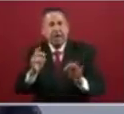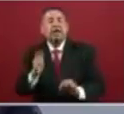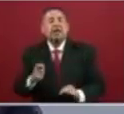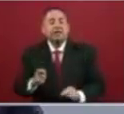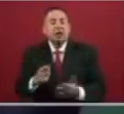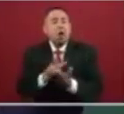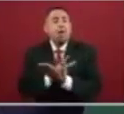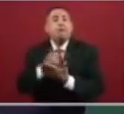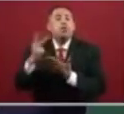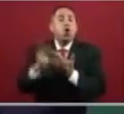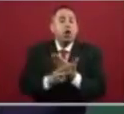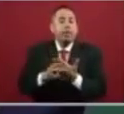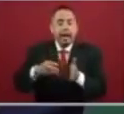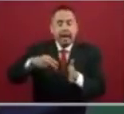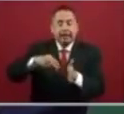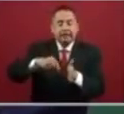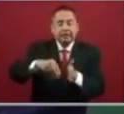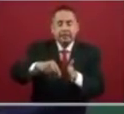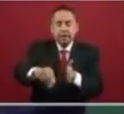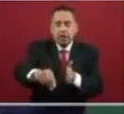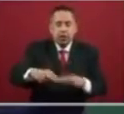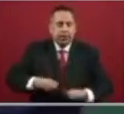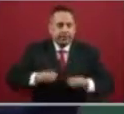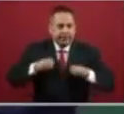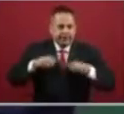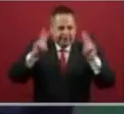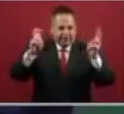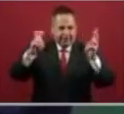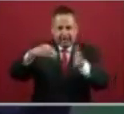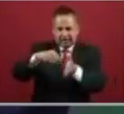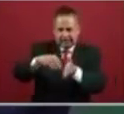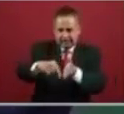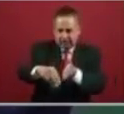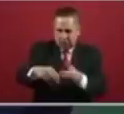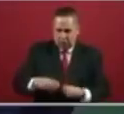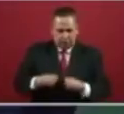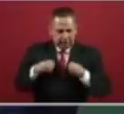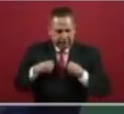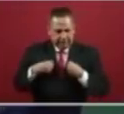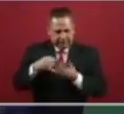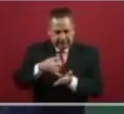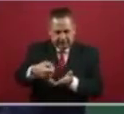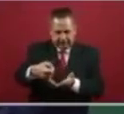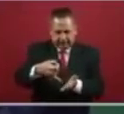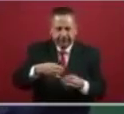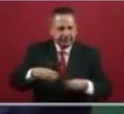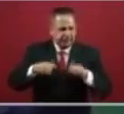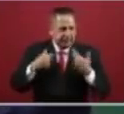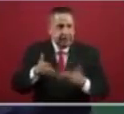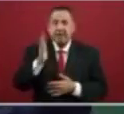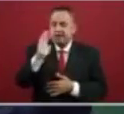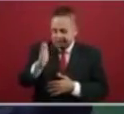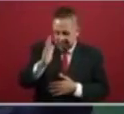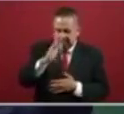programa Sembrando Vida. Ya se están sembrando,